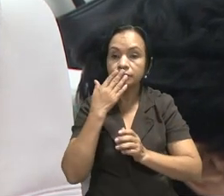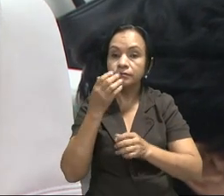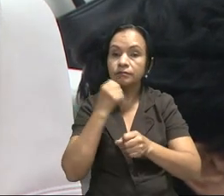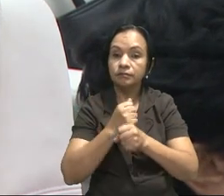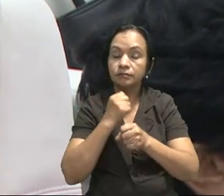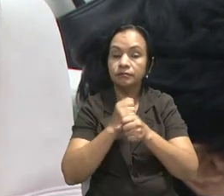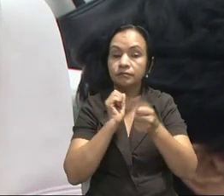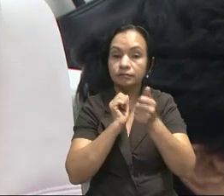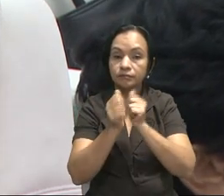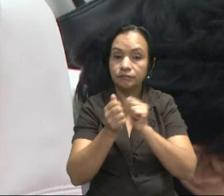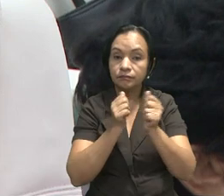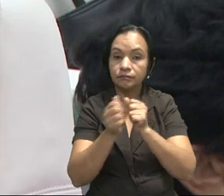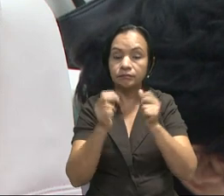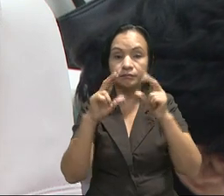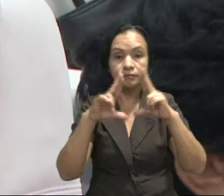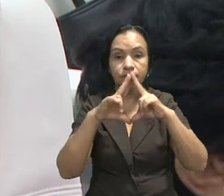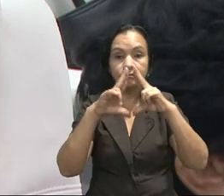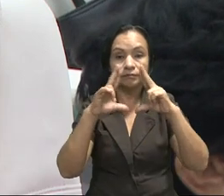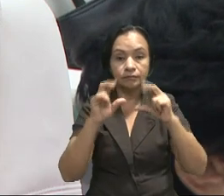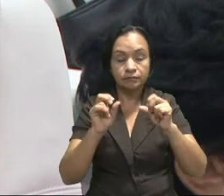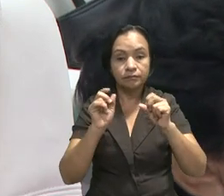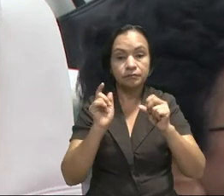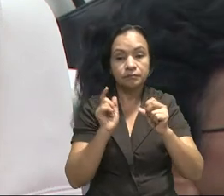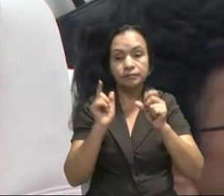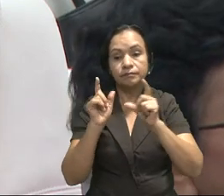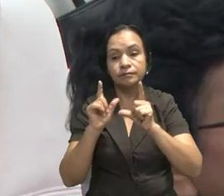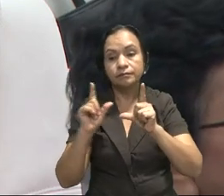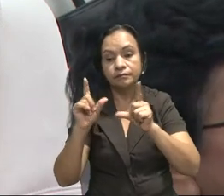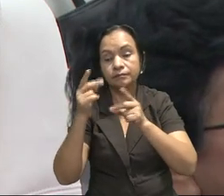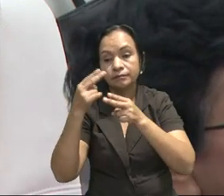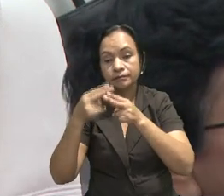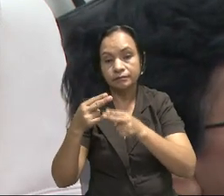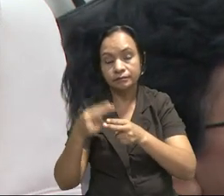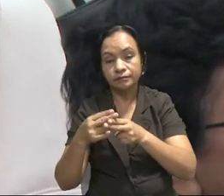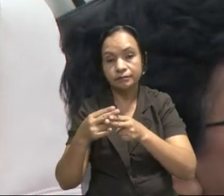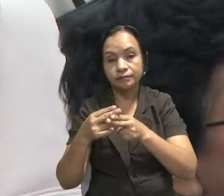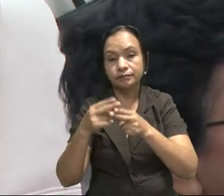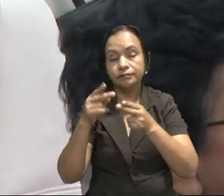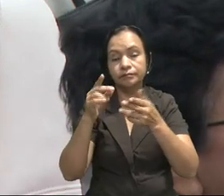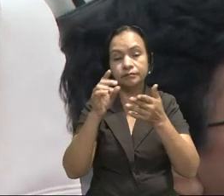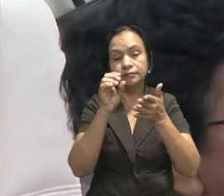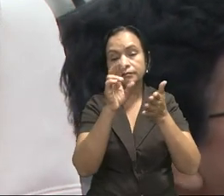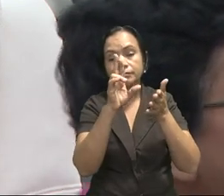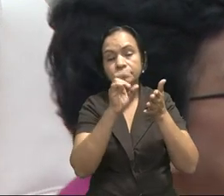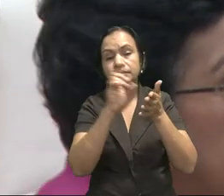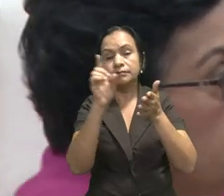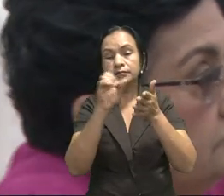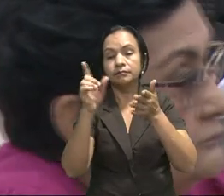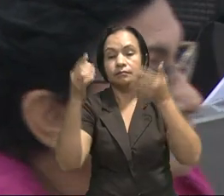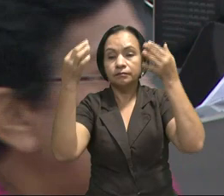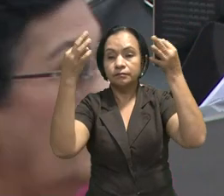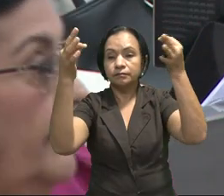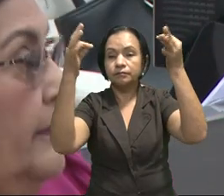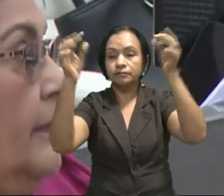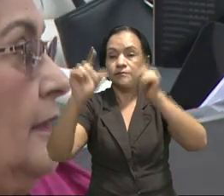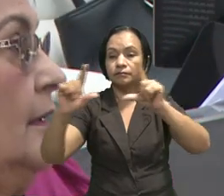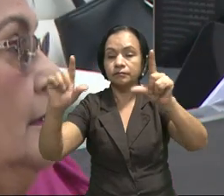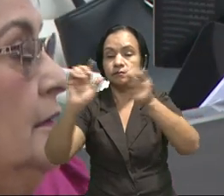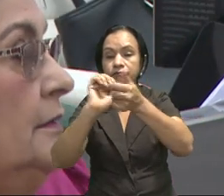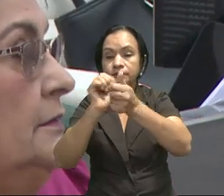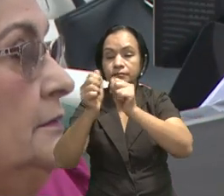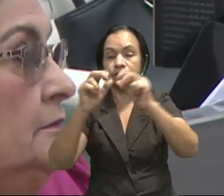prolijo deportista nicaragüense tienen un espacio escrito con letras doradas en el Salón de la Fama del